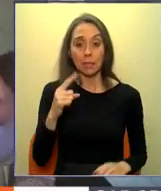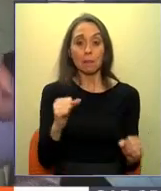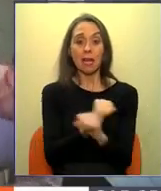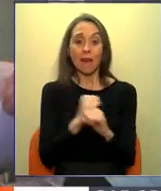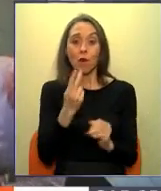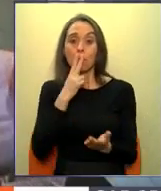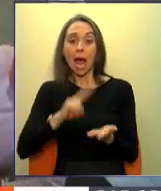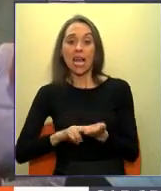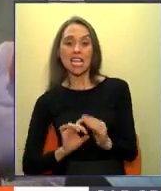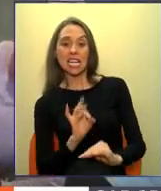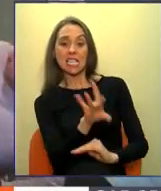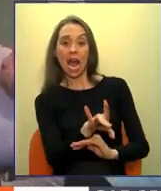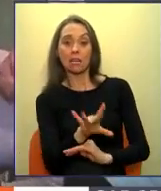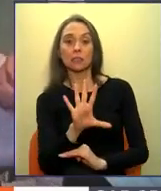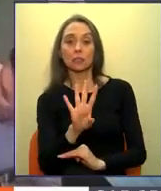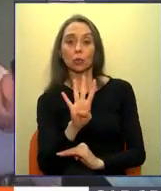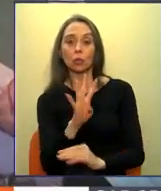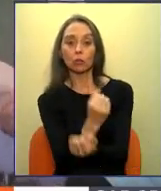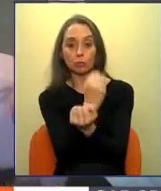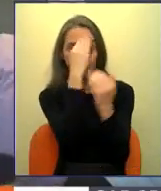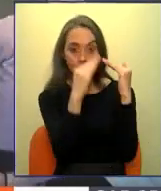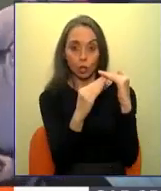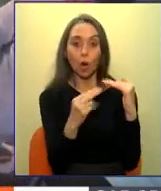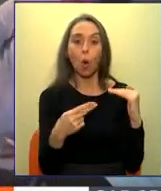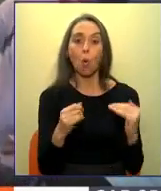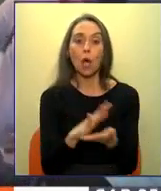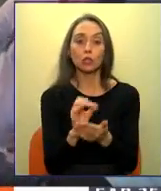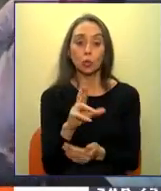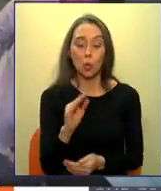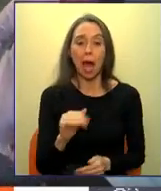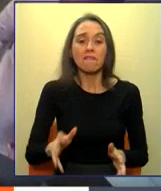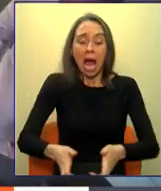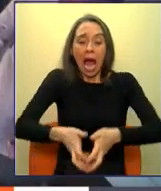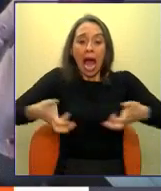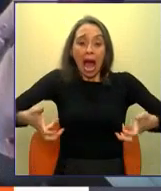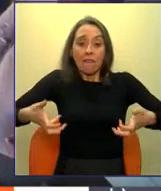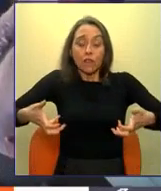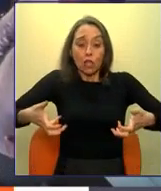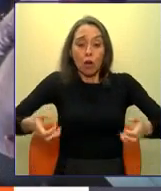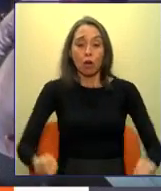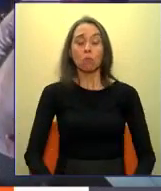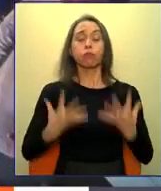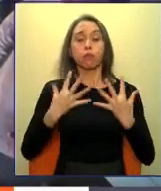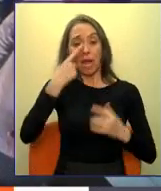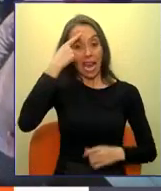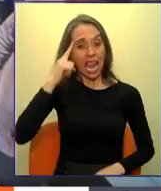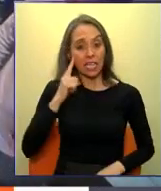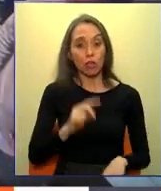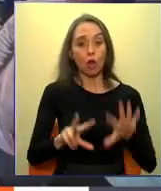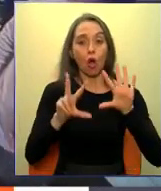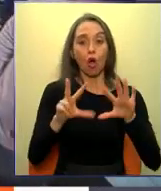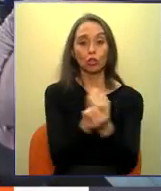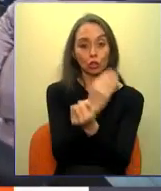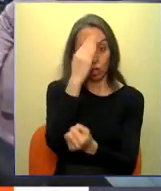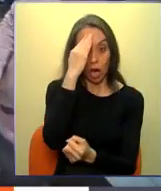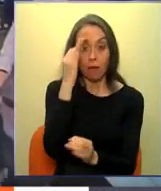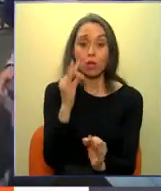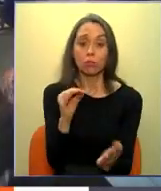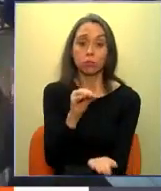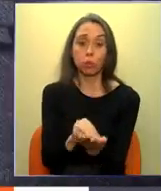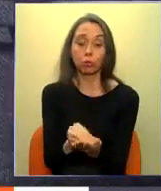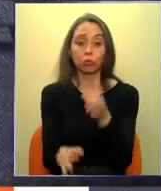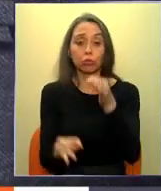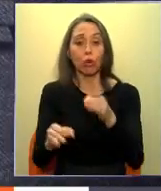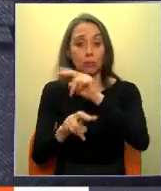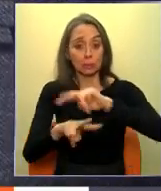54 comisaría de Huechuraba. Ocho carabineros resultaron heridos. El hecho fue calificado entonces como atentado terrorista. Según